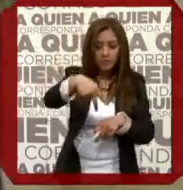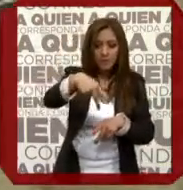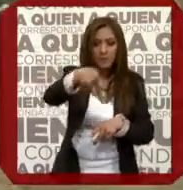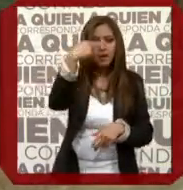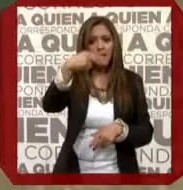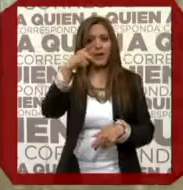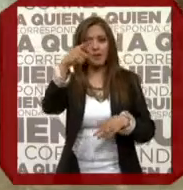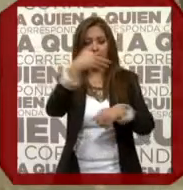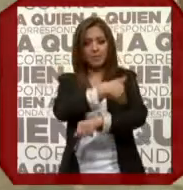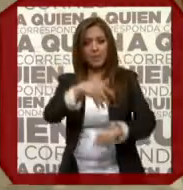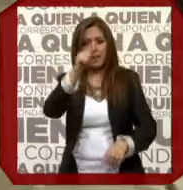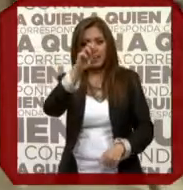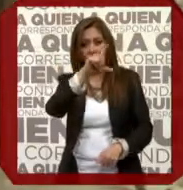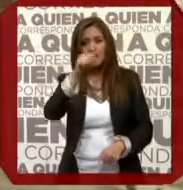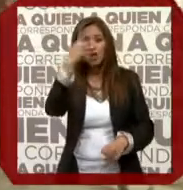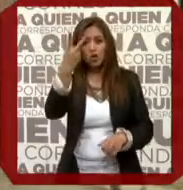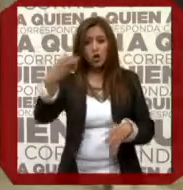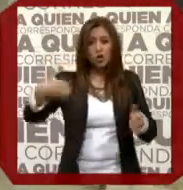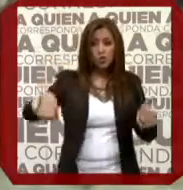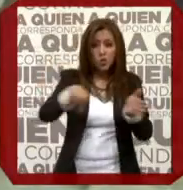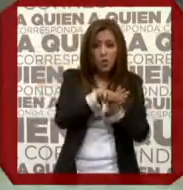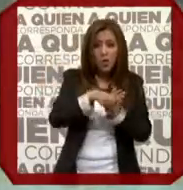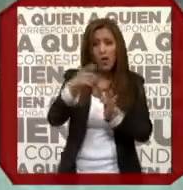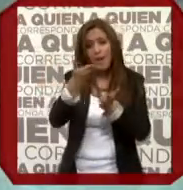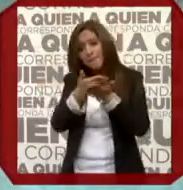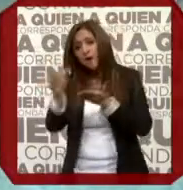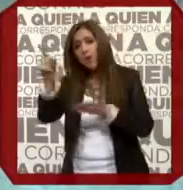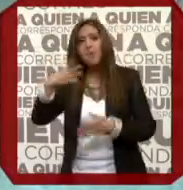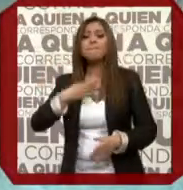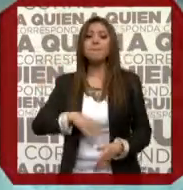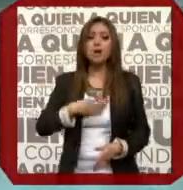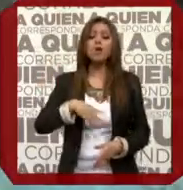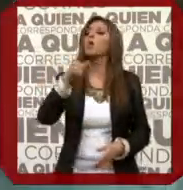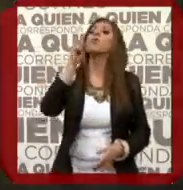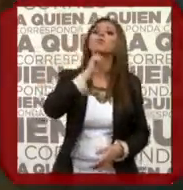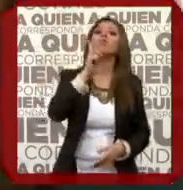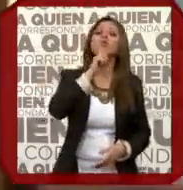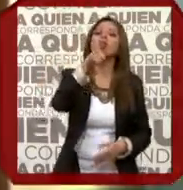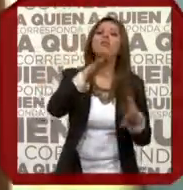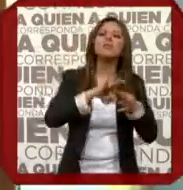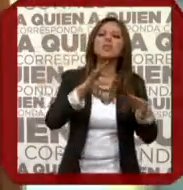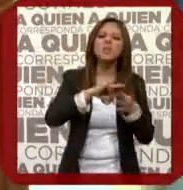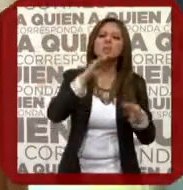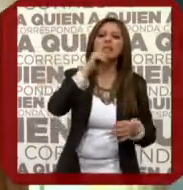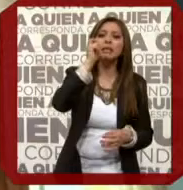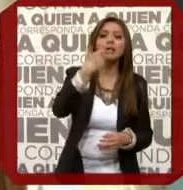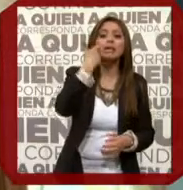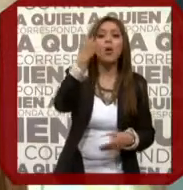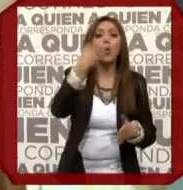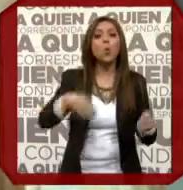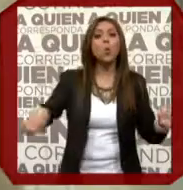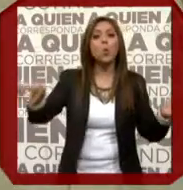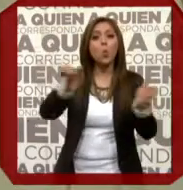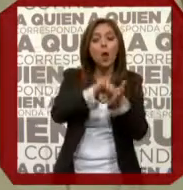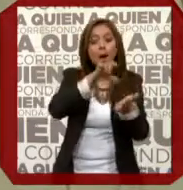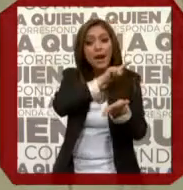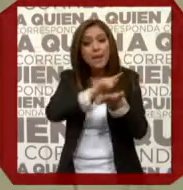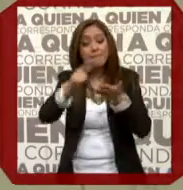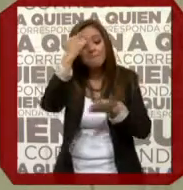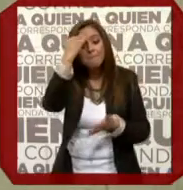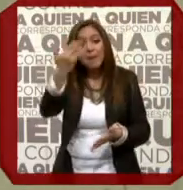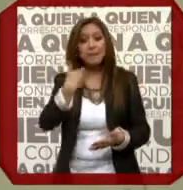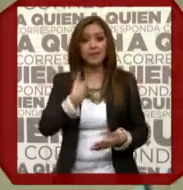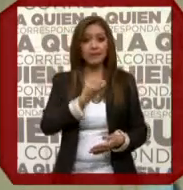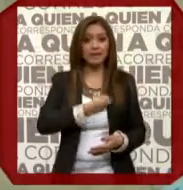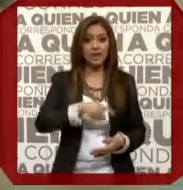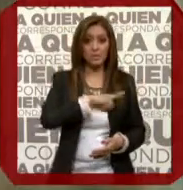Omaña. Son 2 cuartos y un bañito que tienen aparte. La petición que hace esta madre es poder tener un cuarto digno para poder mantener la salud